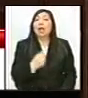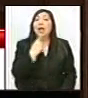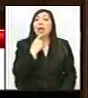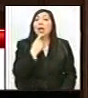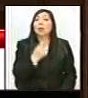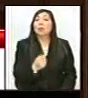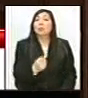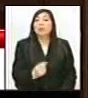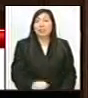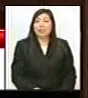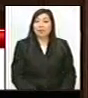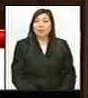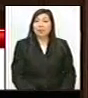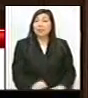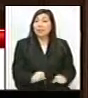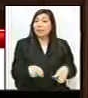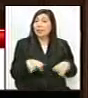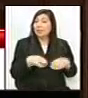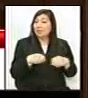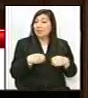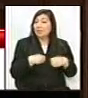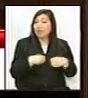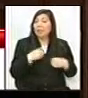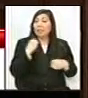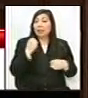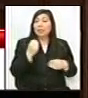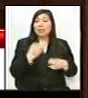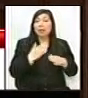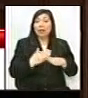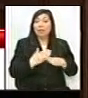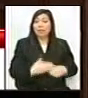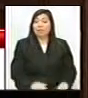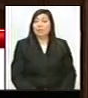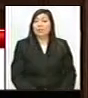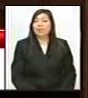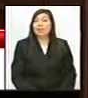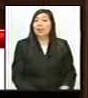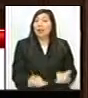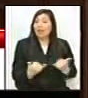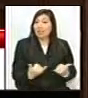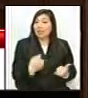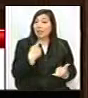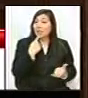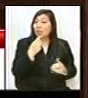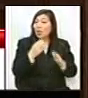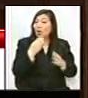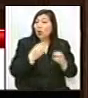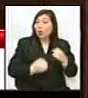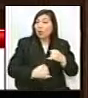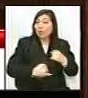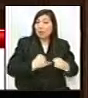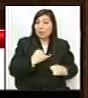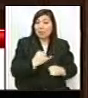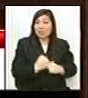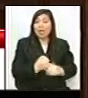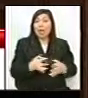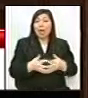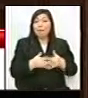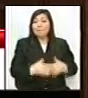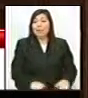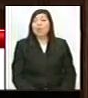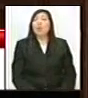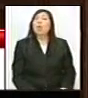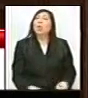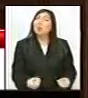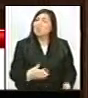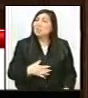o sentencia, y se asegurará el derecho de la defensa. Eso es lo que dice la Corte Interamericana, señor presidente. ¿Cómo